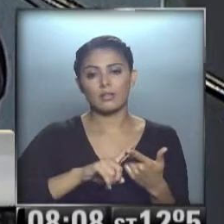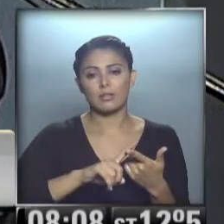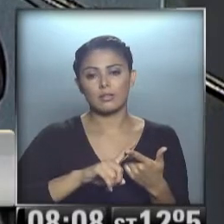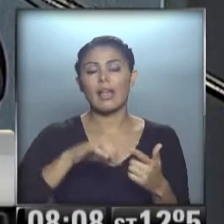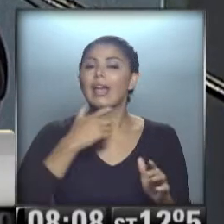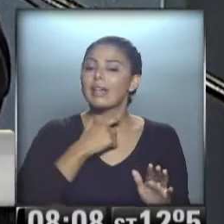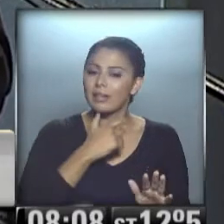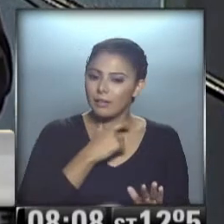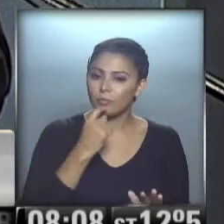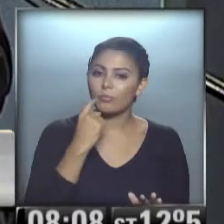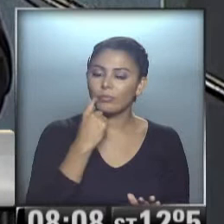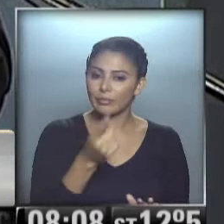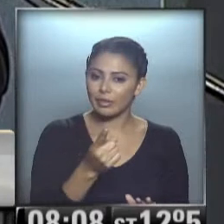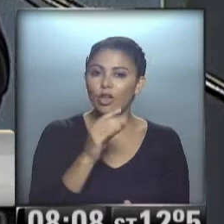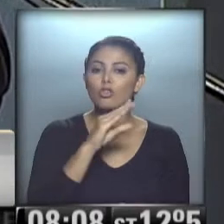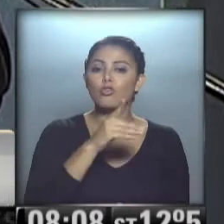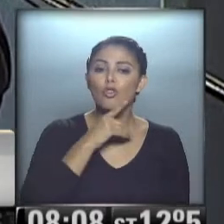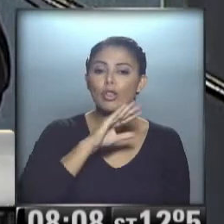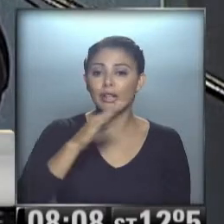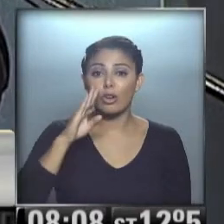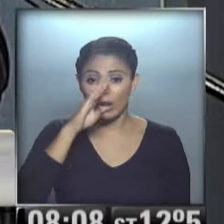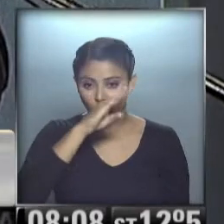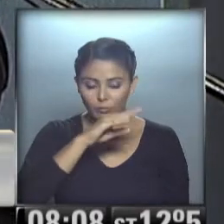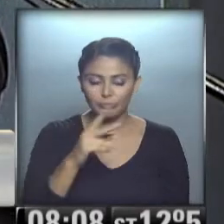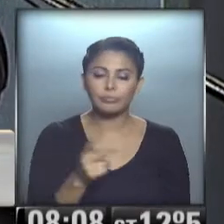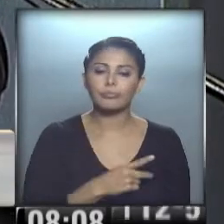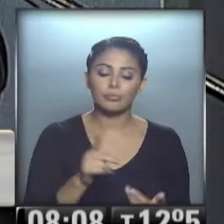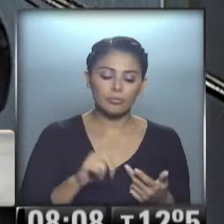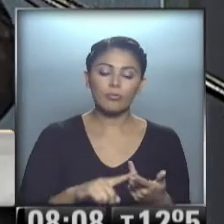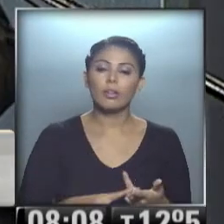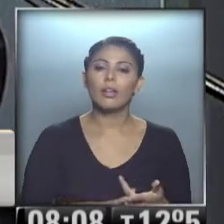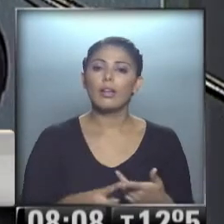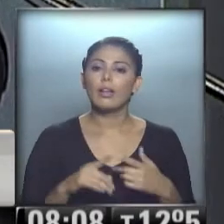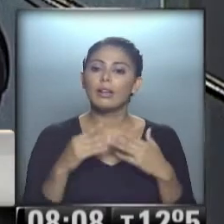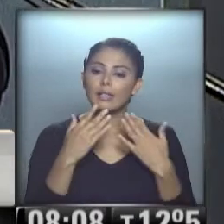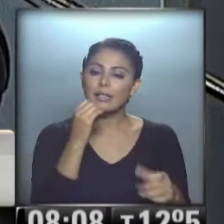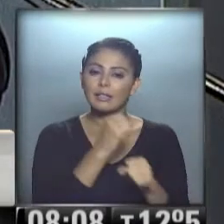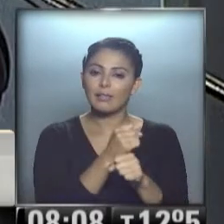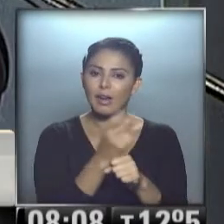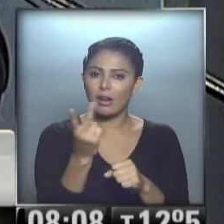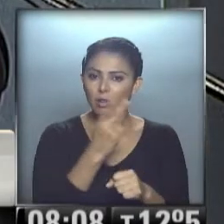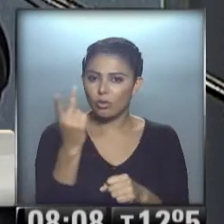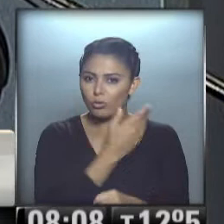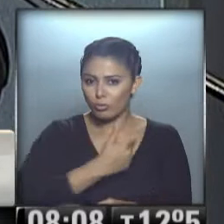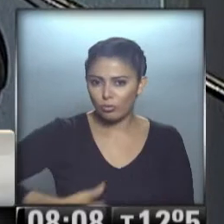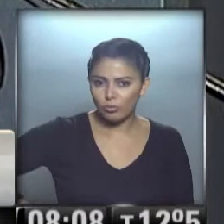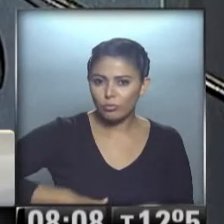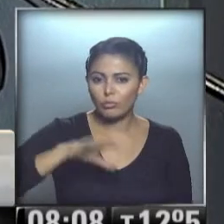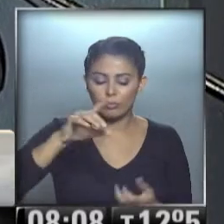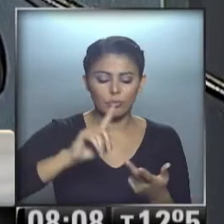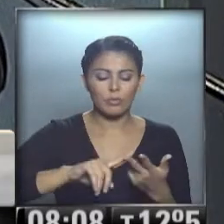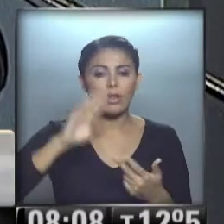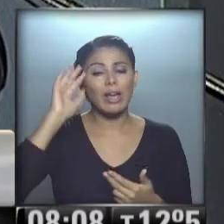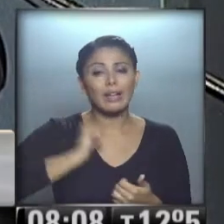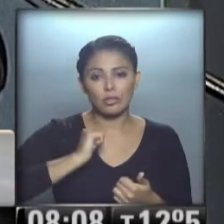quiero rectificar, es Chubut y Río Negro. En este sentido, el trabajo conjunto con las autoridades gubernamentales, el Ejército